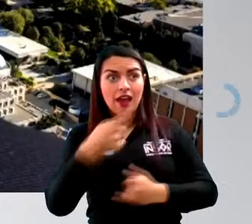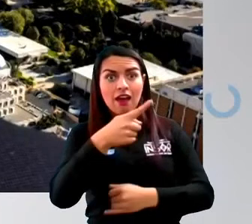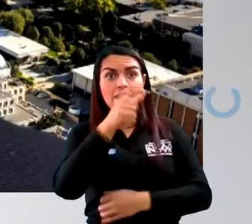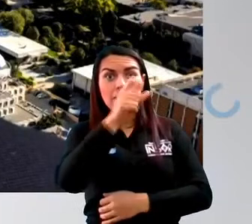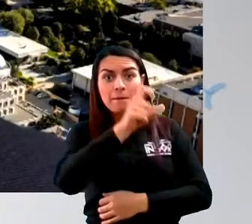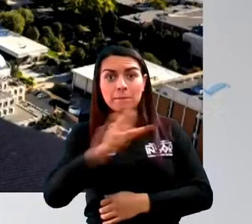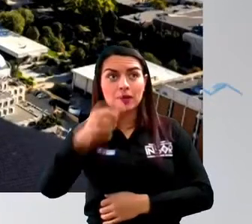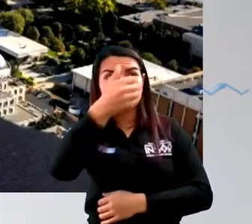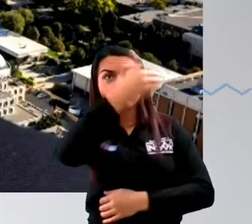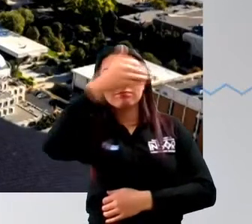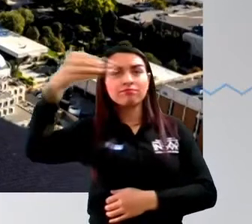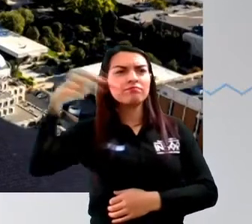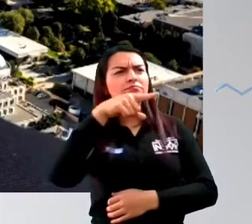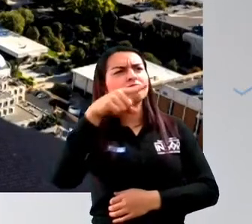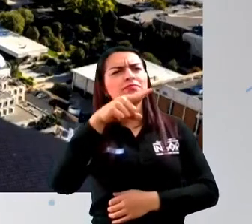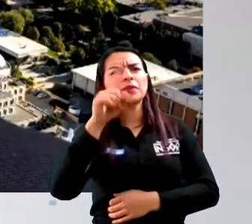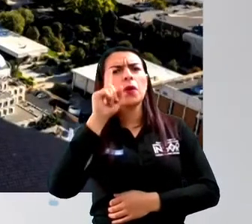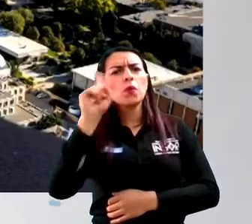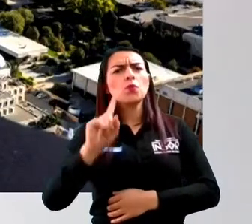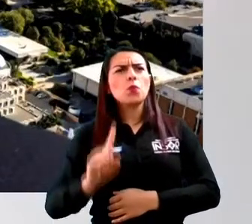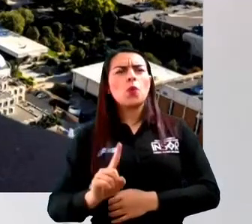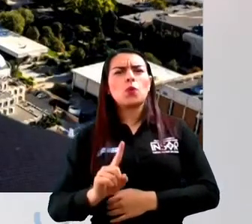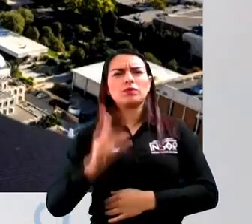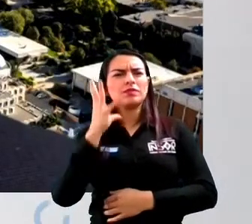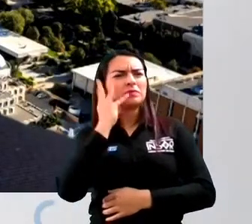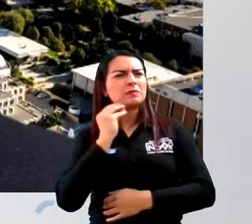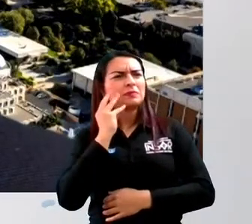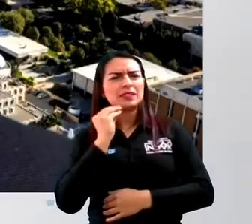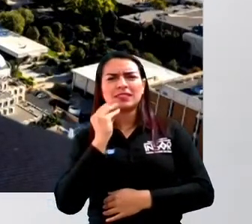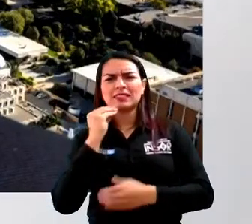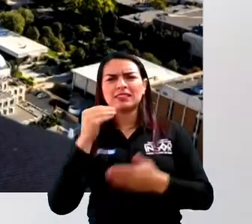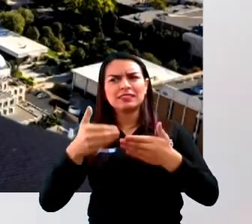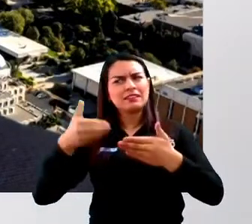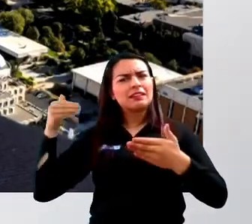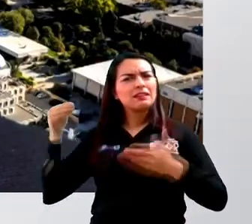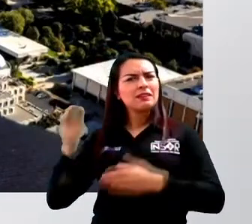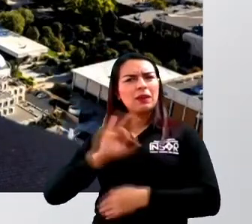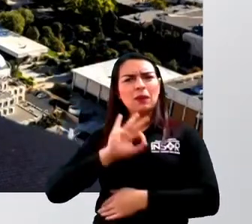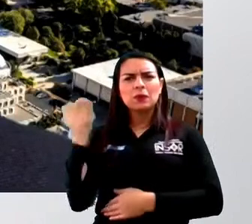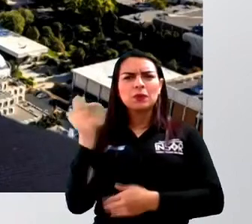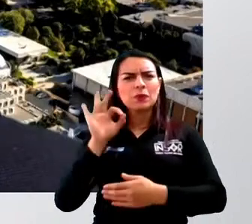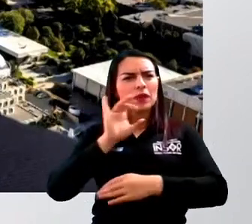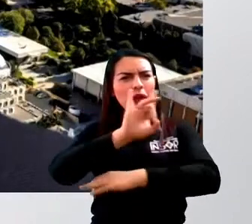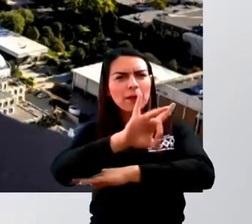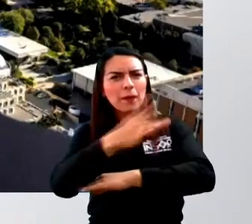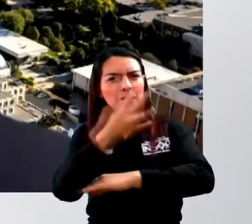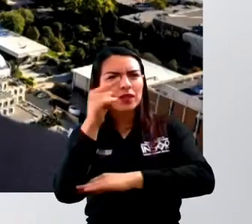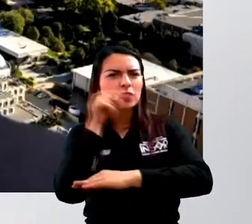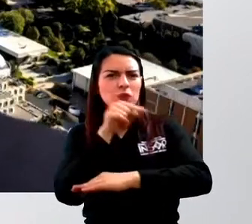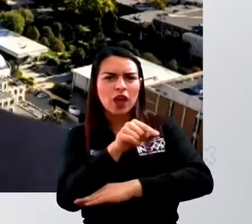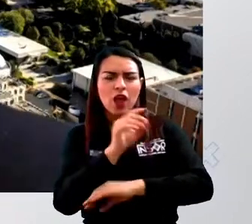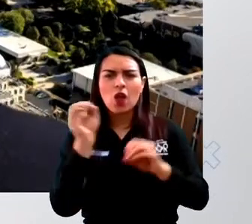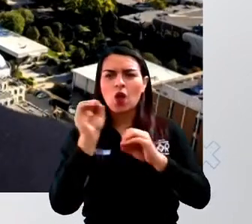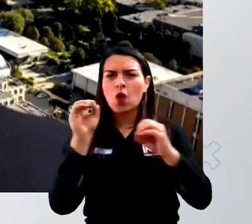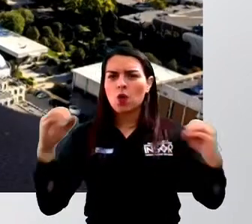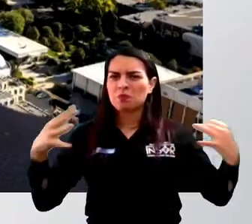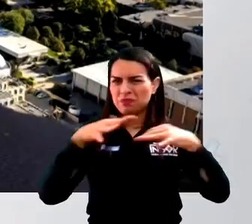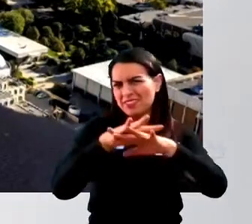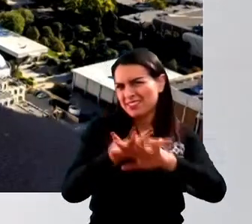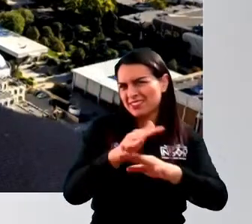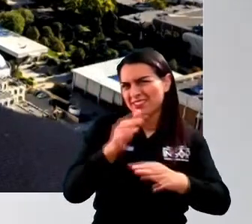tenido experiencia con el aprendizaje virtual o combinado, que venga a una